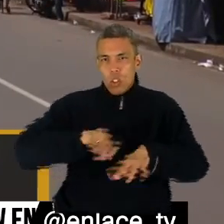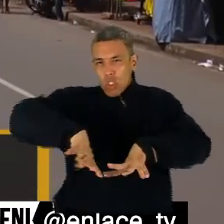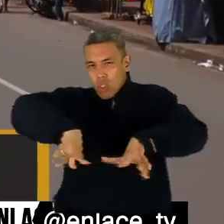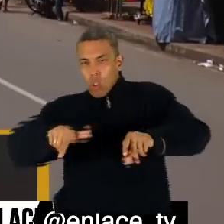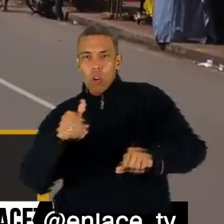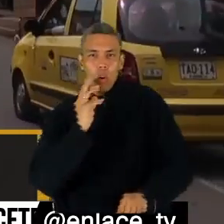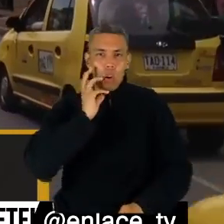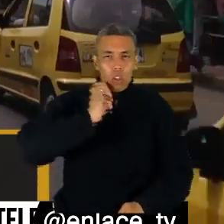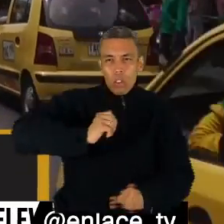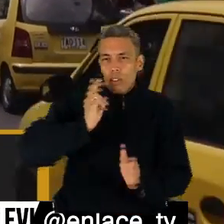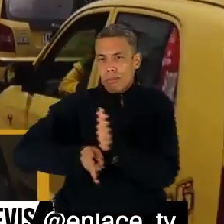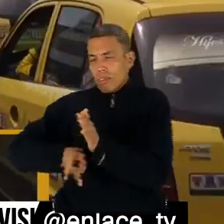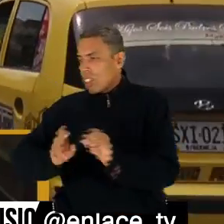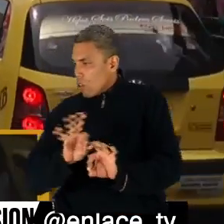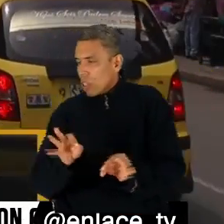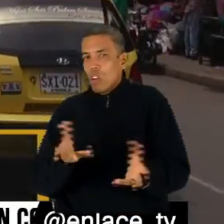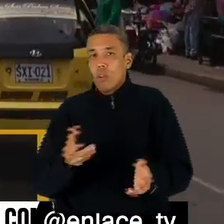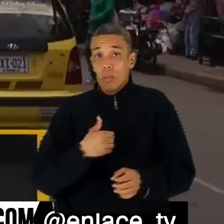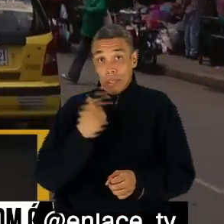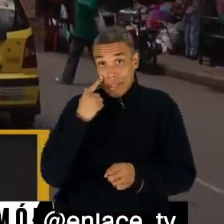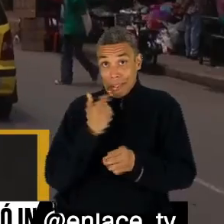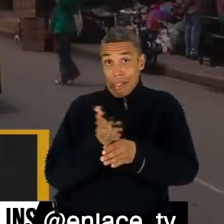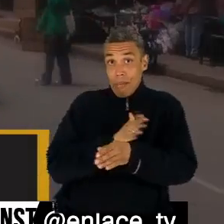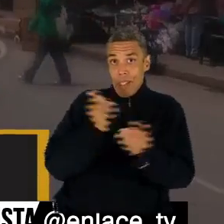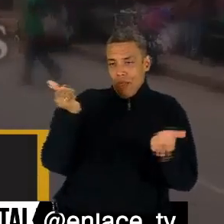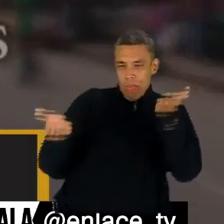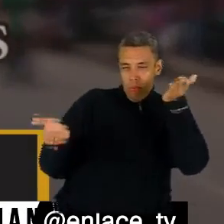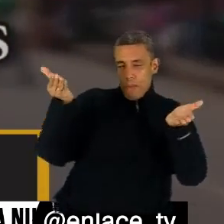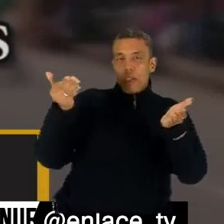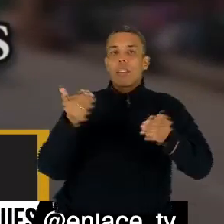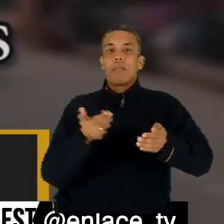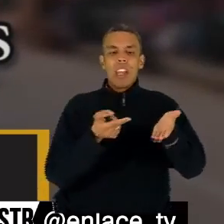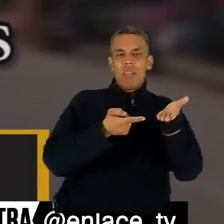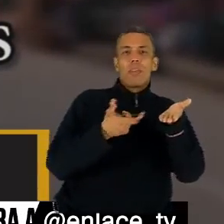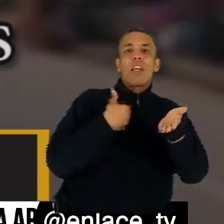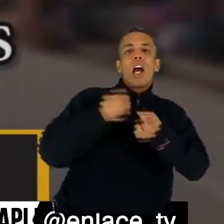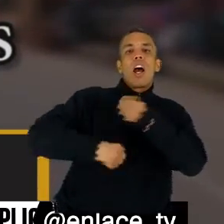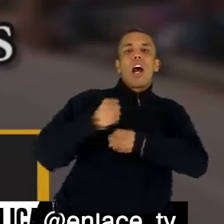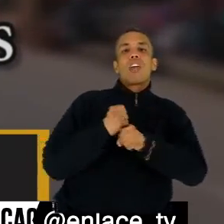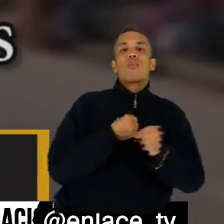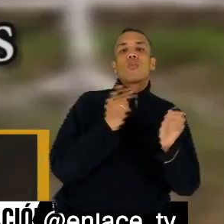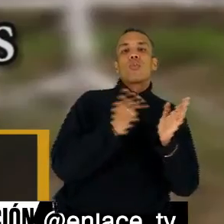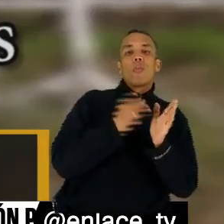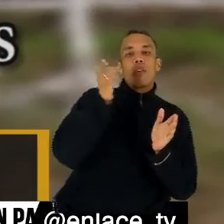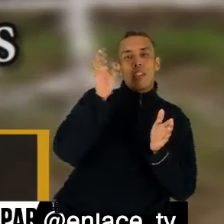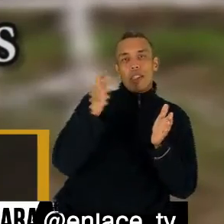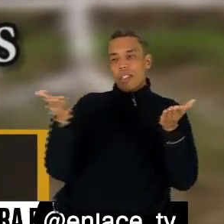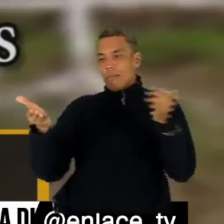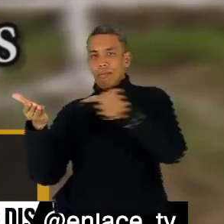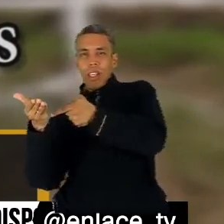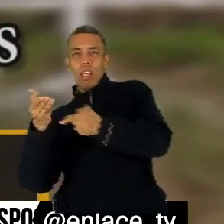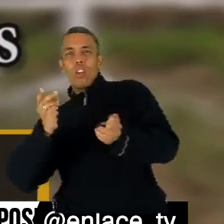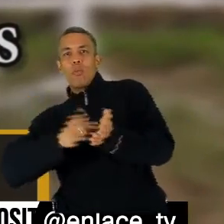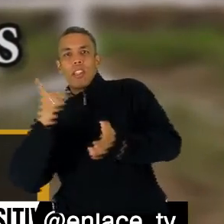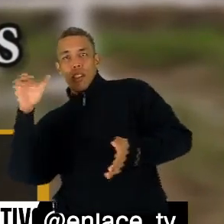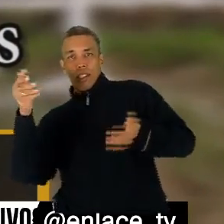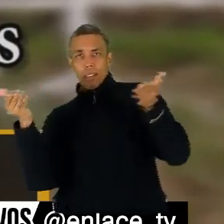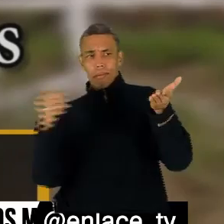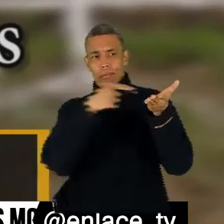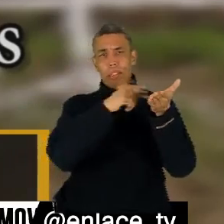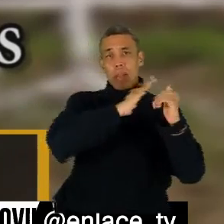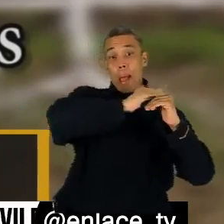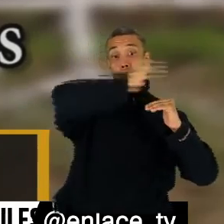cifras comparativas entre 2015 y 2016. Hurtos a residencias han disminuido en un 33%,